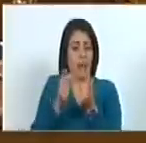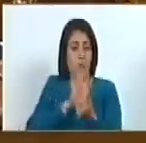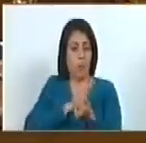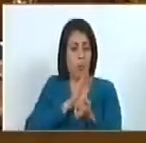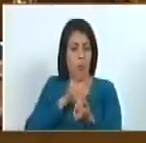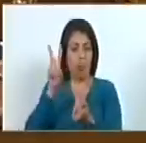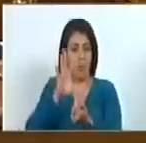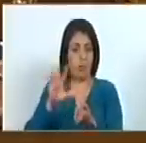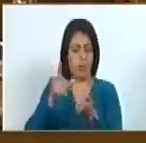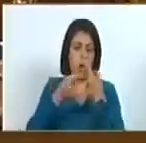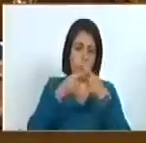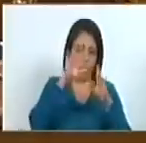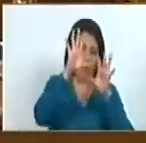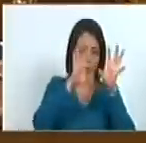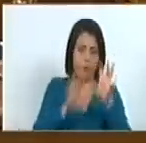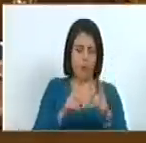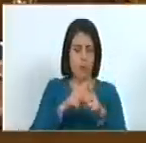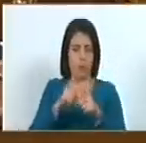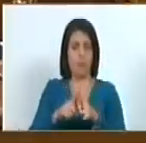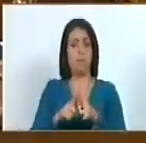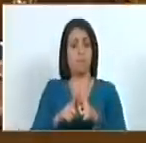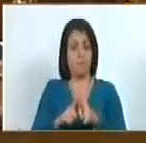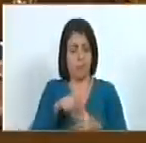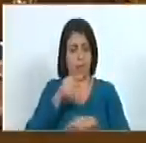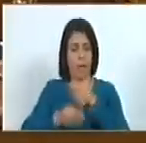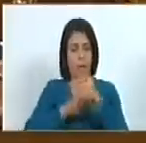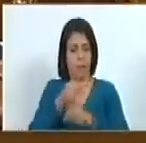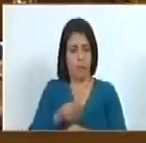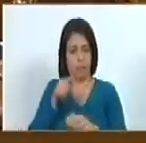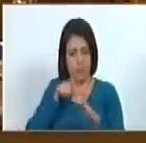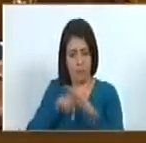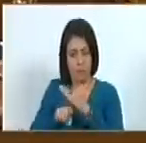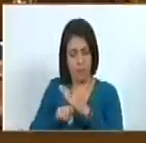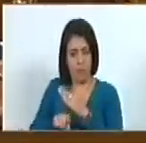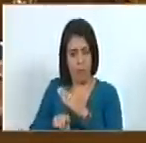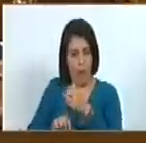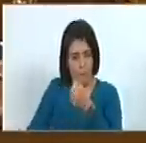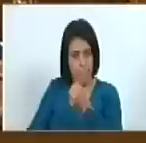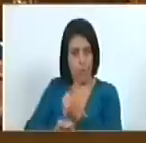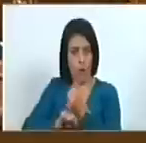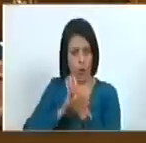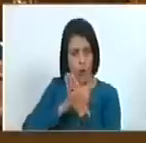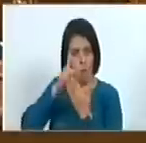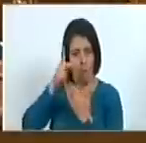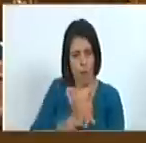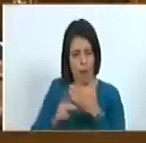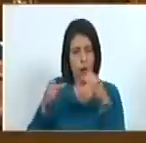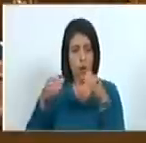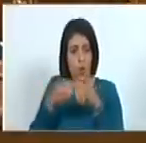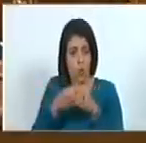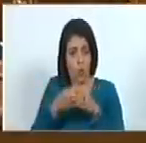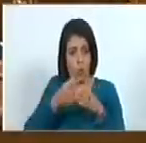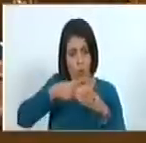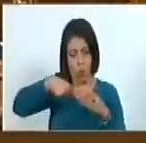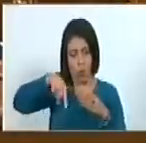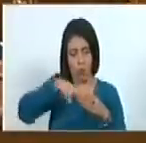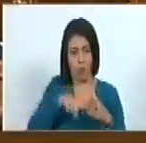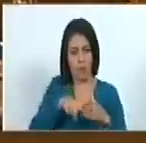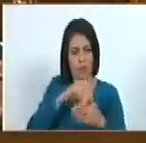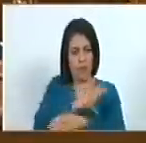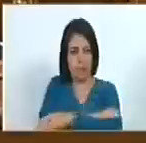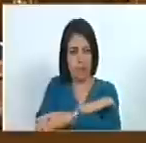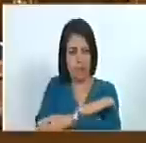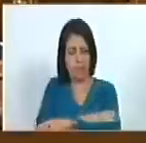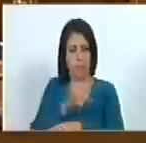país en el extranjero, sirviéndose para ello de la intermediación y complicidad de los grupos de lacayos